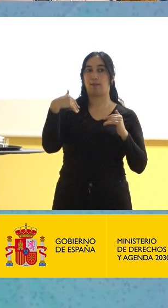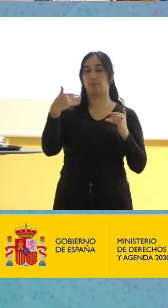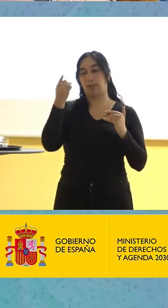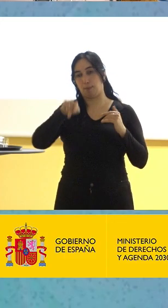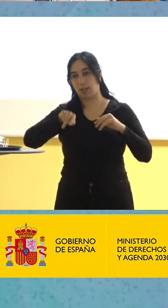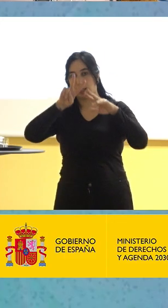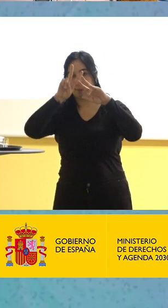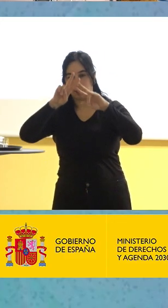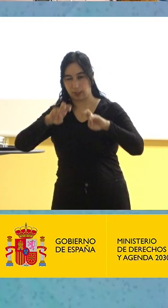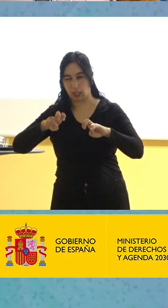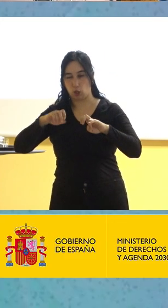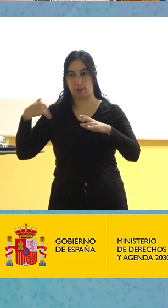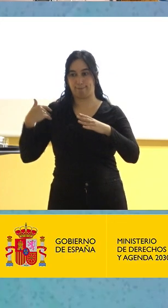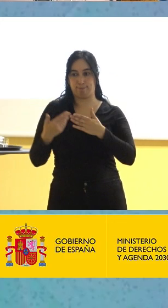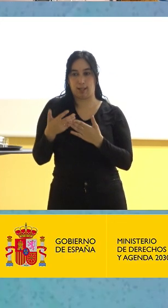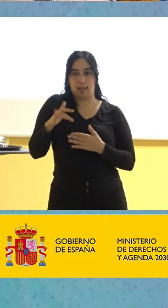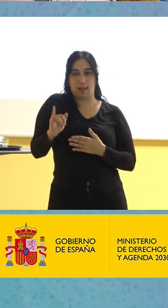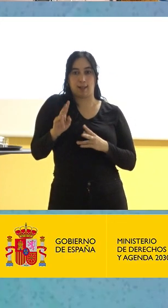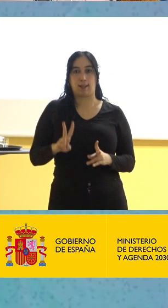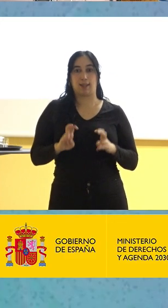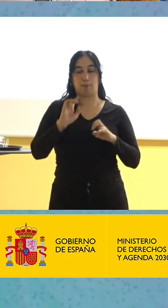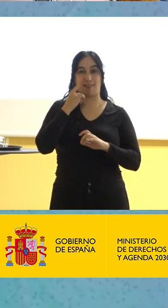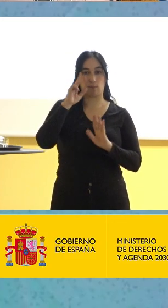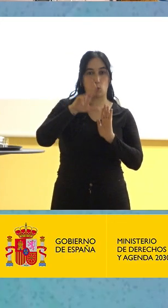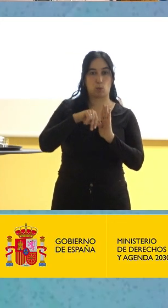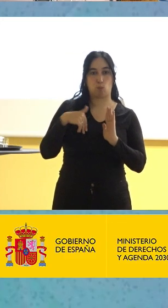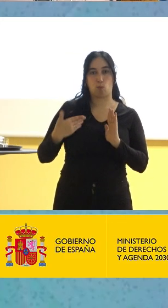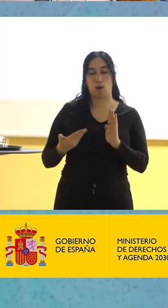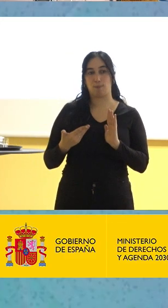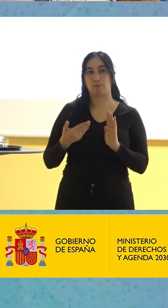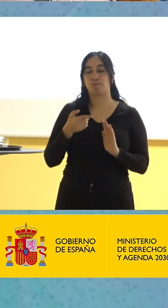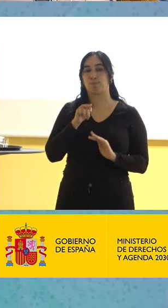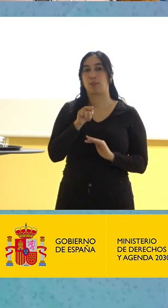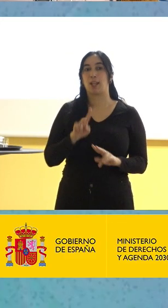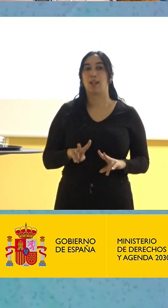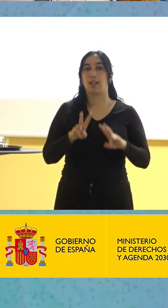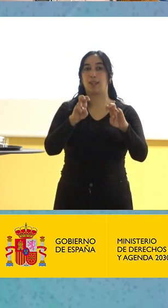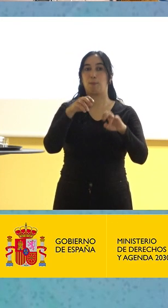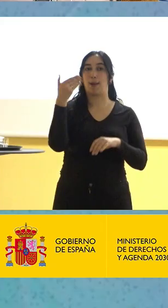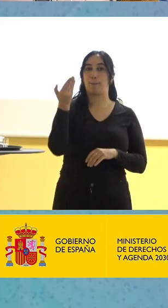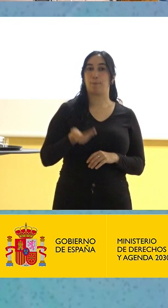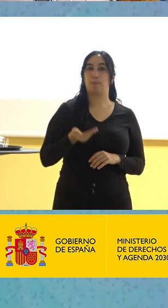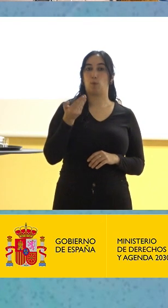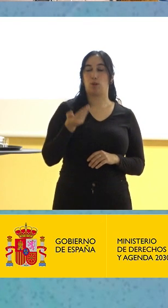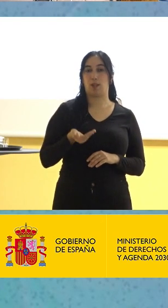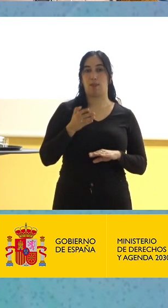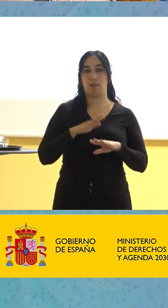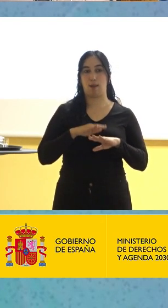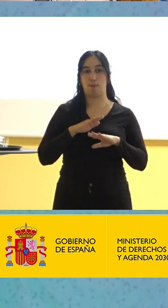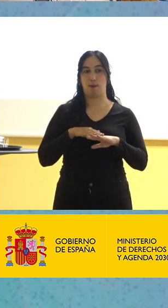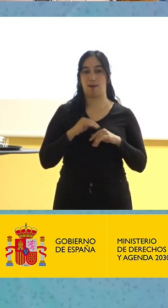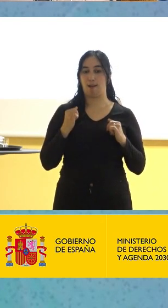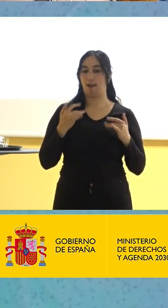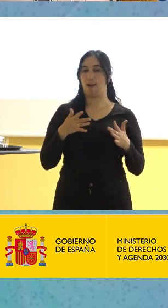las investigaciones que hay hasta el momento, ¿no?, sobre el retraso diagnóstico tiene que ver con la relevancia de la derivación